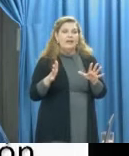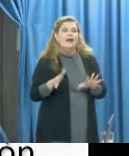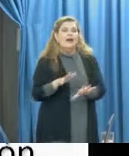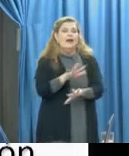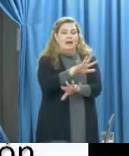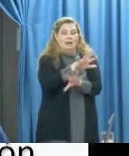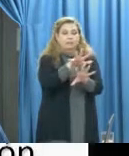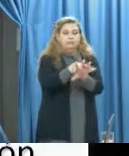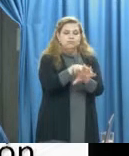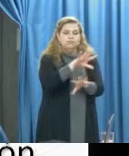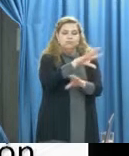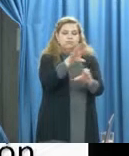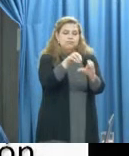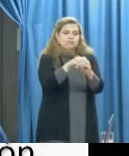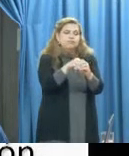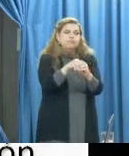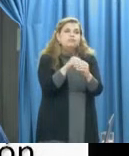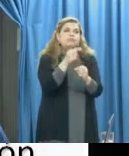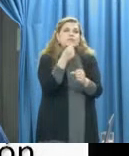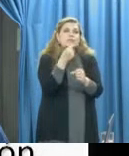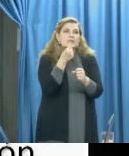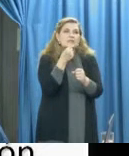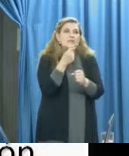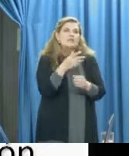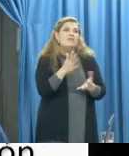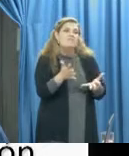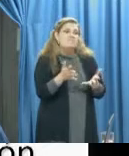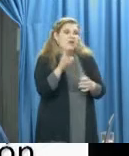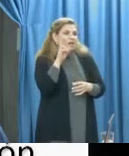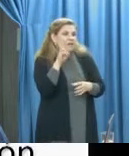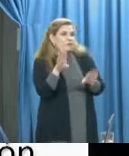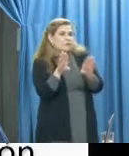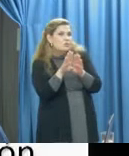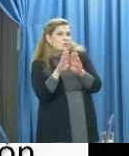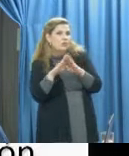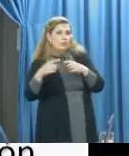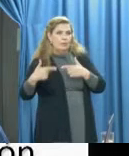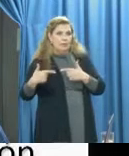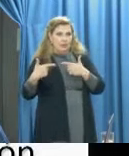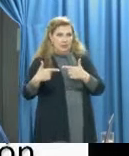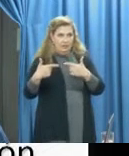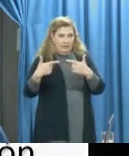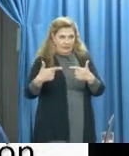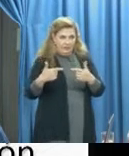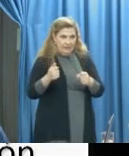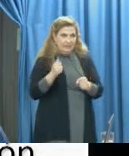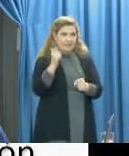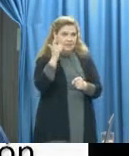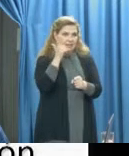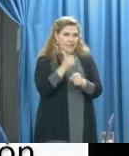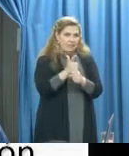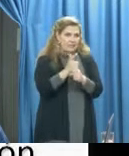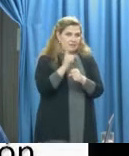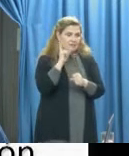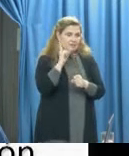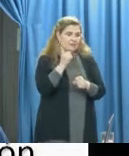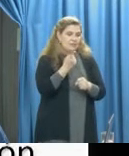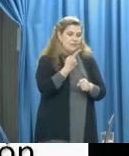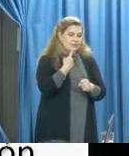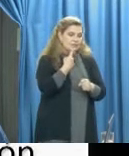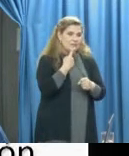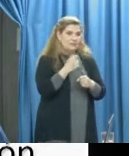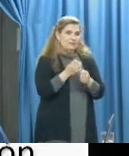temprana. El papel de la genética en el diagnóstico de las sorderas es